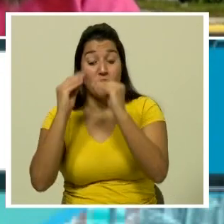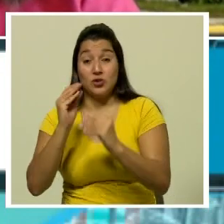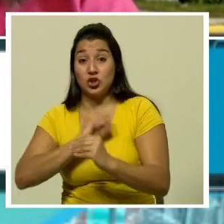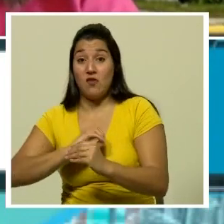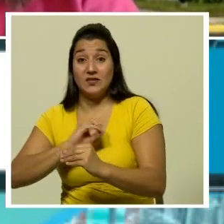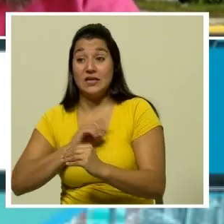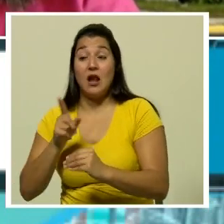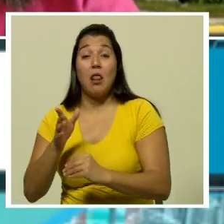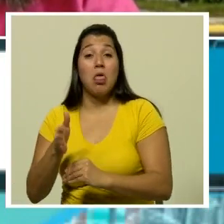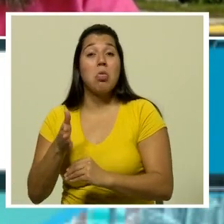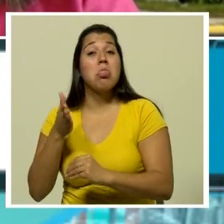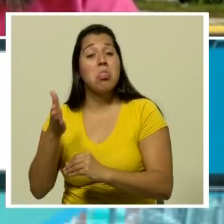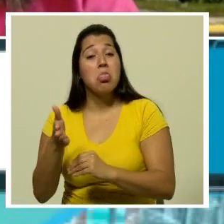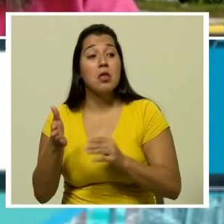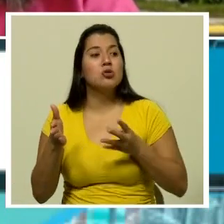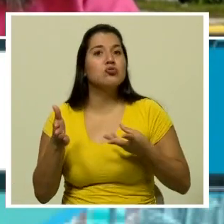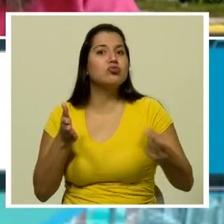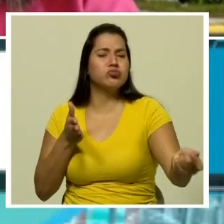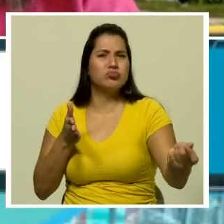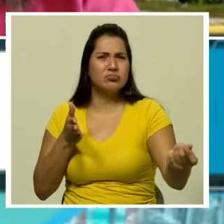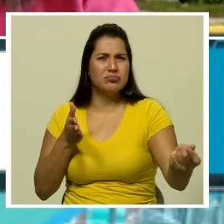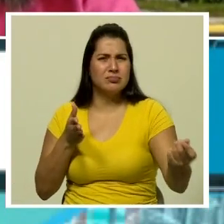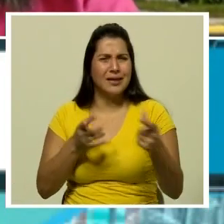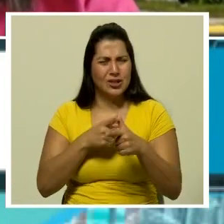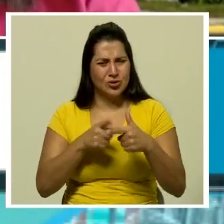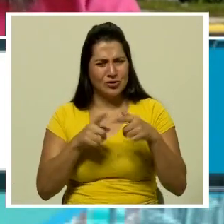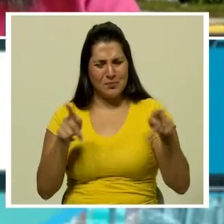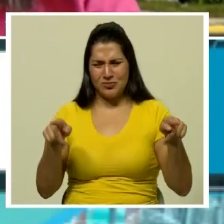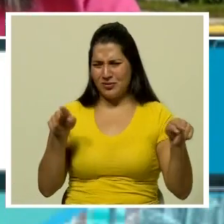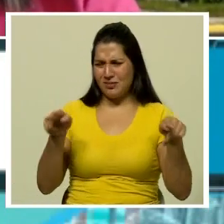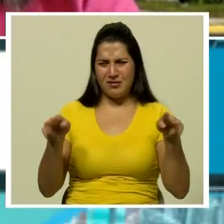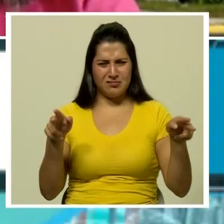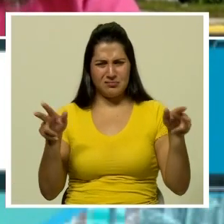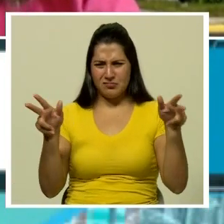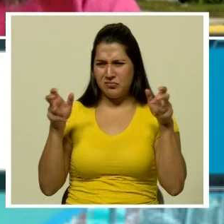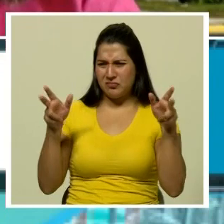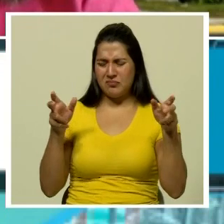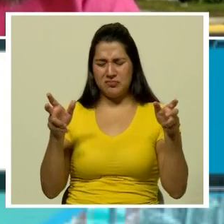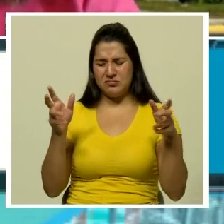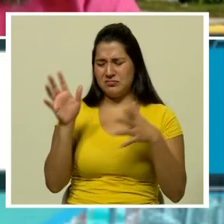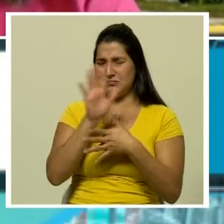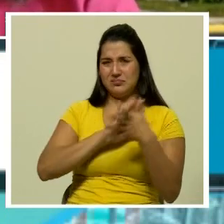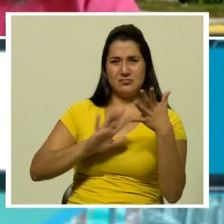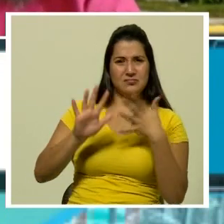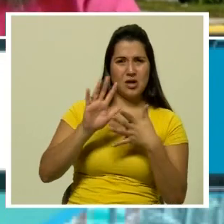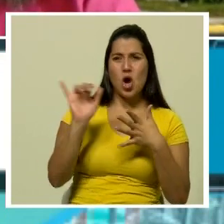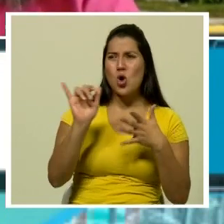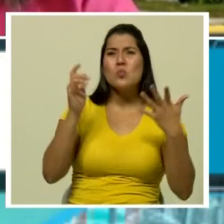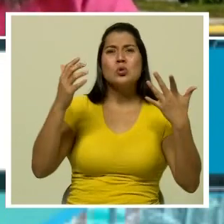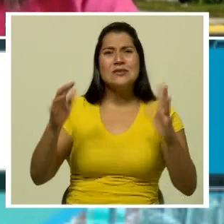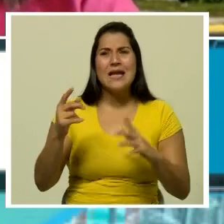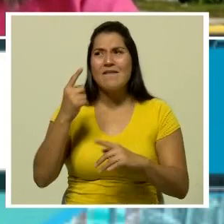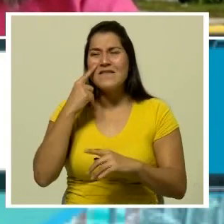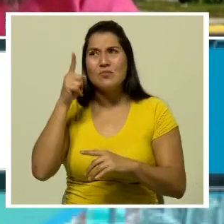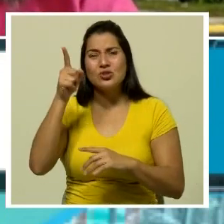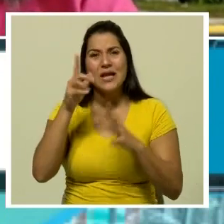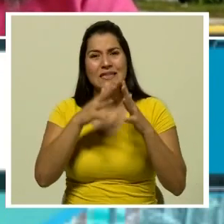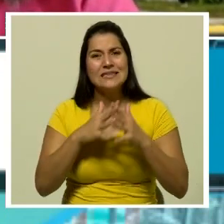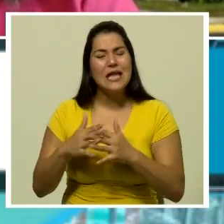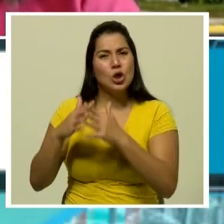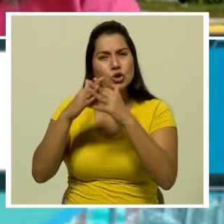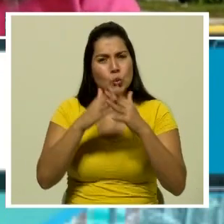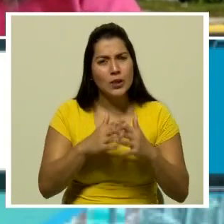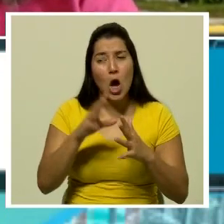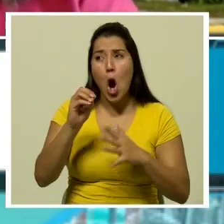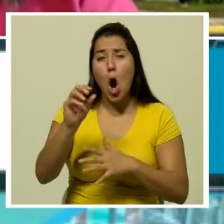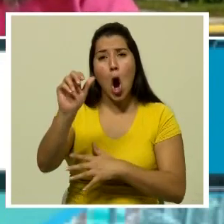confusión. Y luego empieza, como en Estados Unidos lo hemos visto y en todos los países, que la agenda